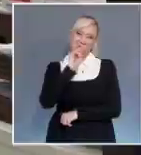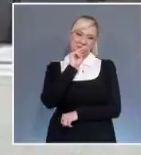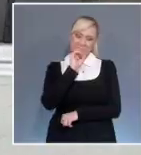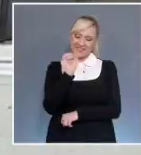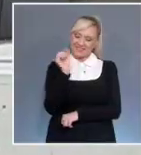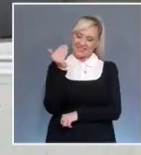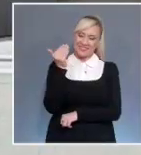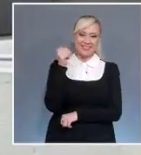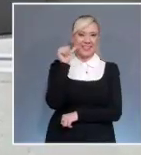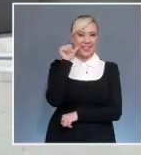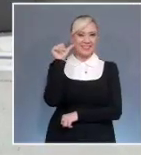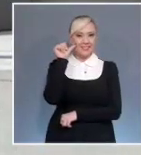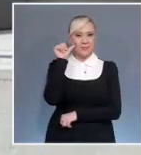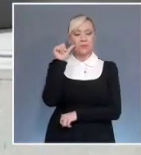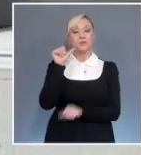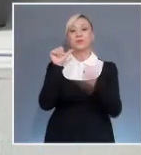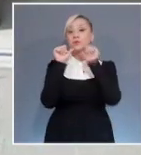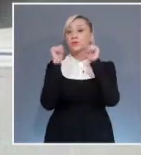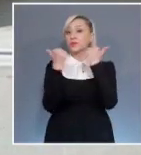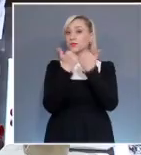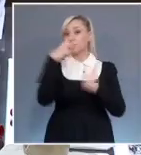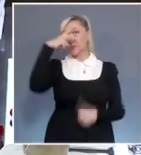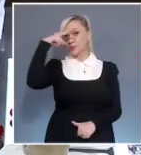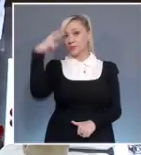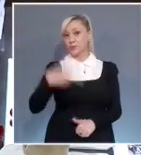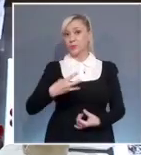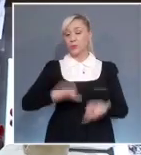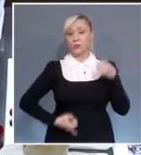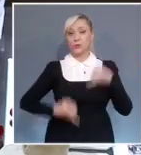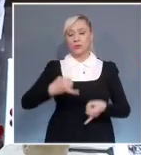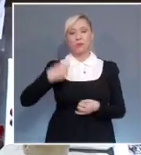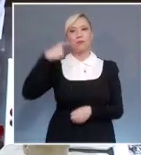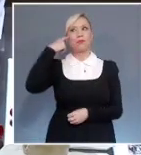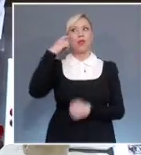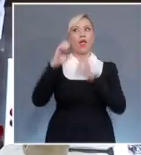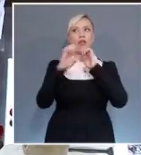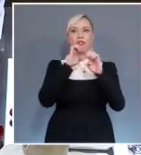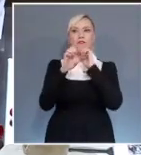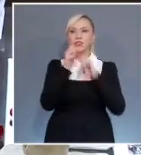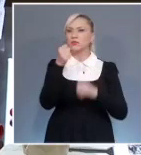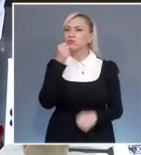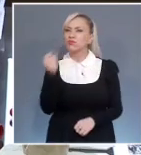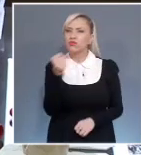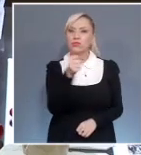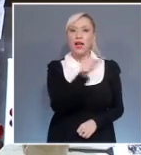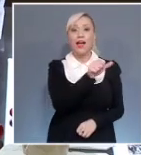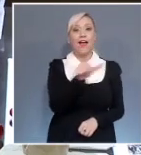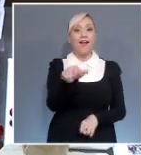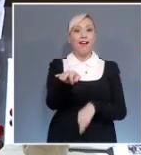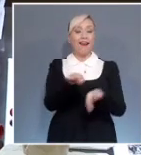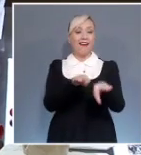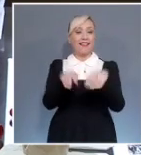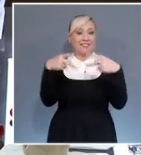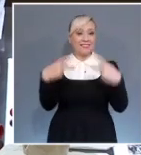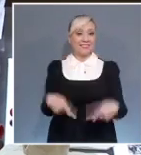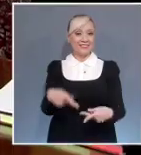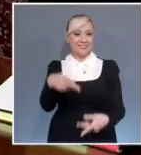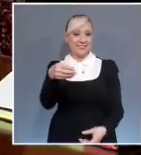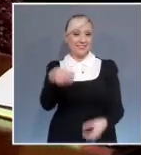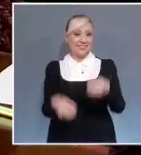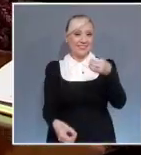Mexicana de Juzgadoras realizó una serie de entrevistas con trabajadoras de órganos jurisdiccionales. Esto con el fin